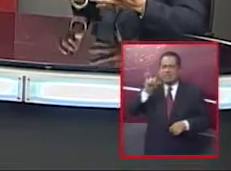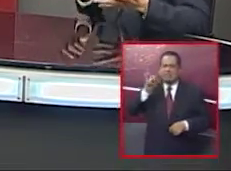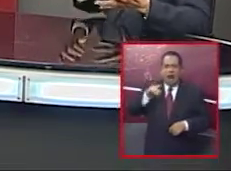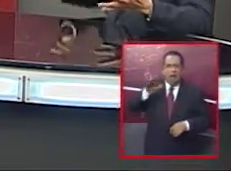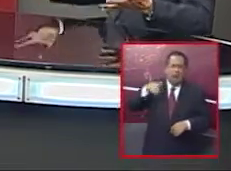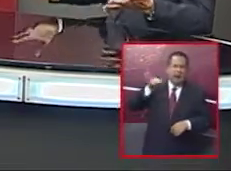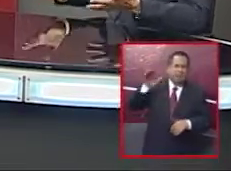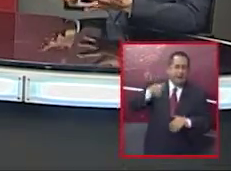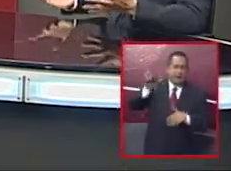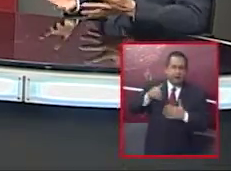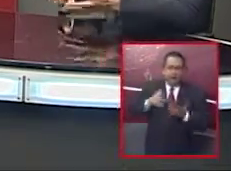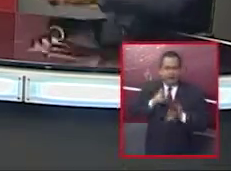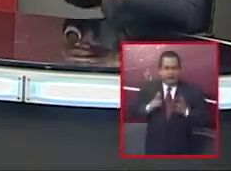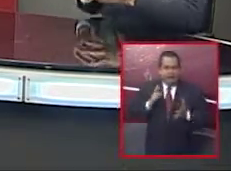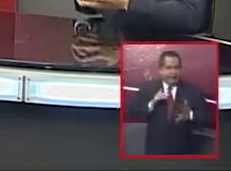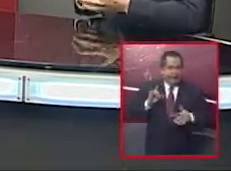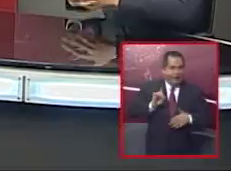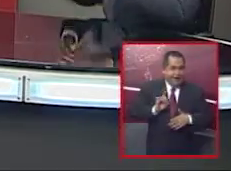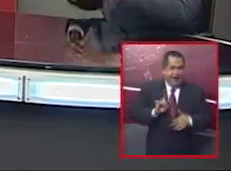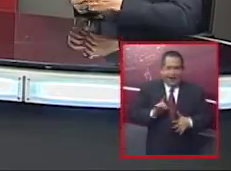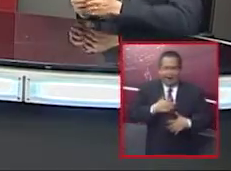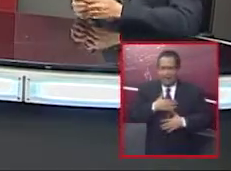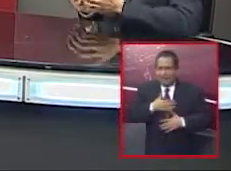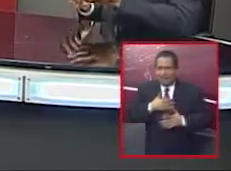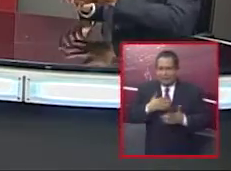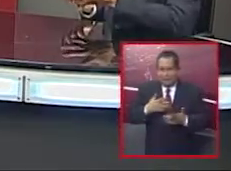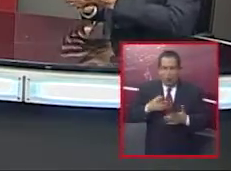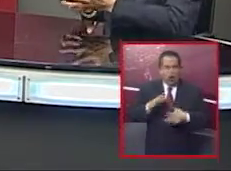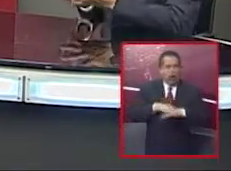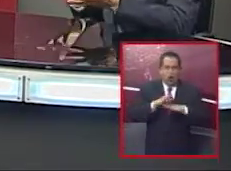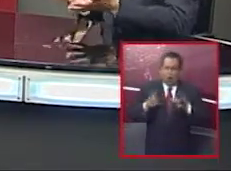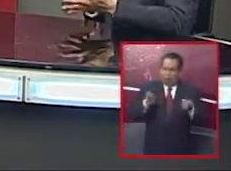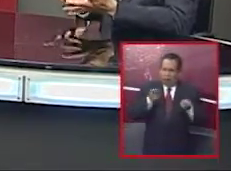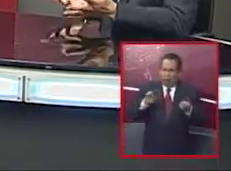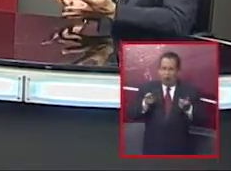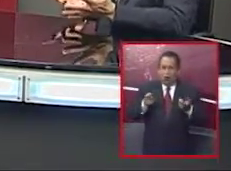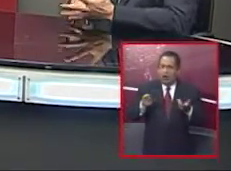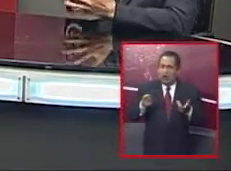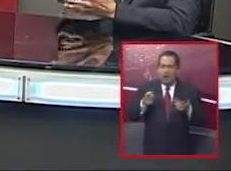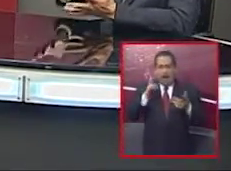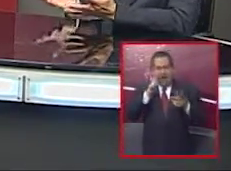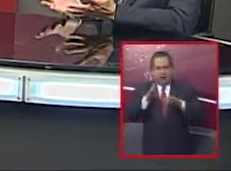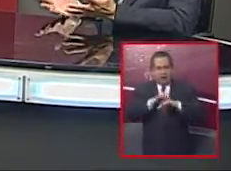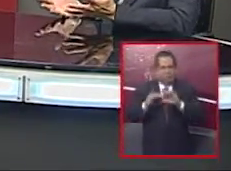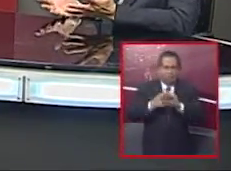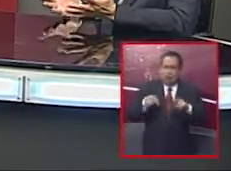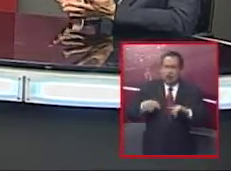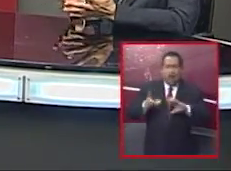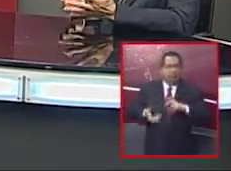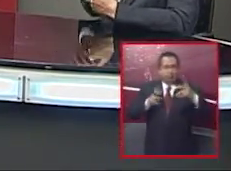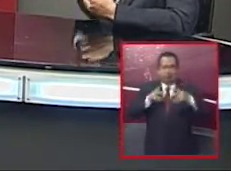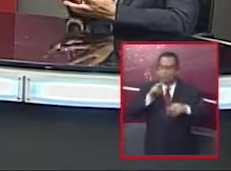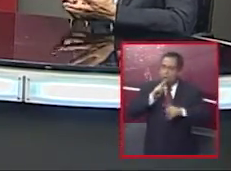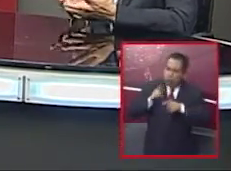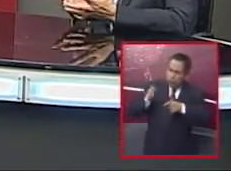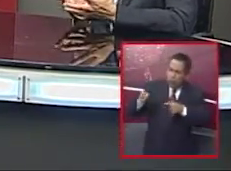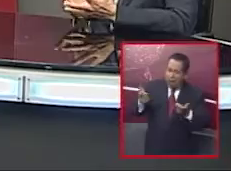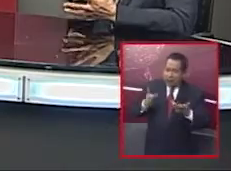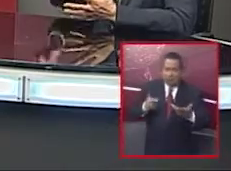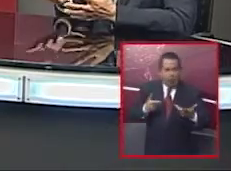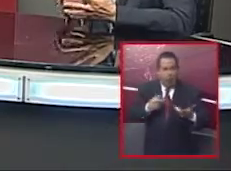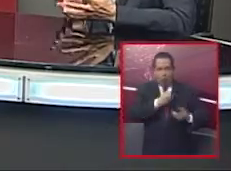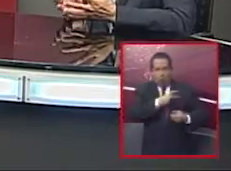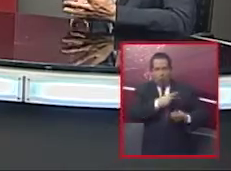Regresé. Bueno, pues que retome la conducción porque ya esto se desbordó. Entonces